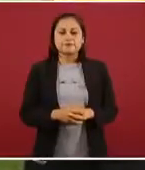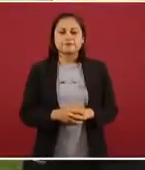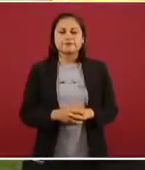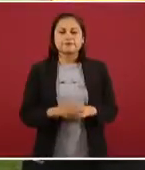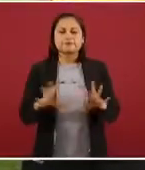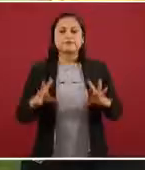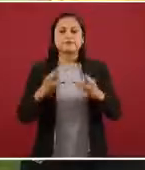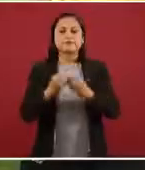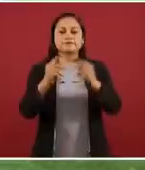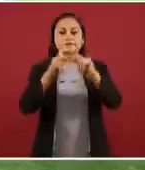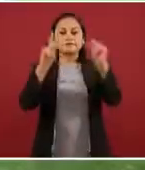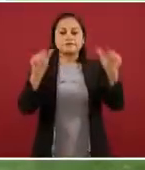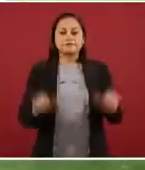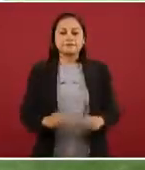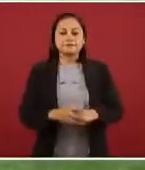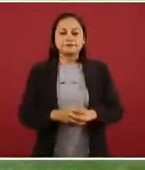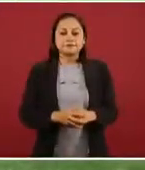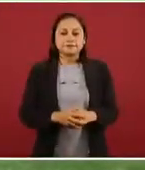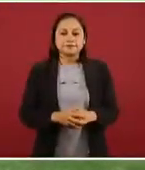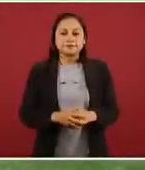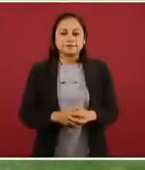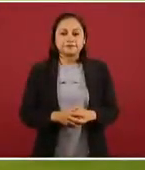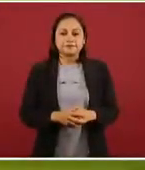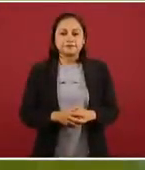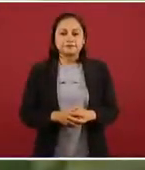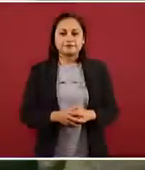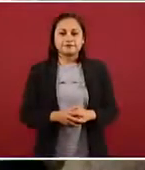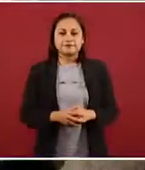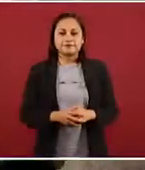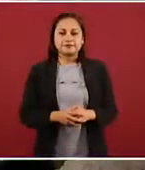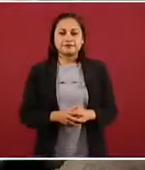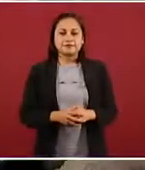Juntos por la paz. Juntos por la paz.